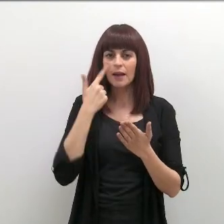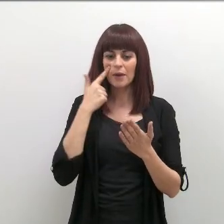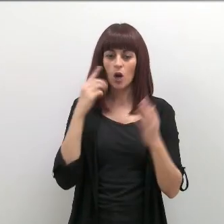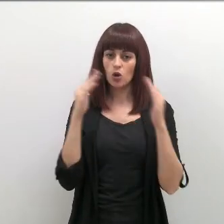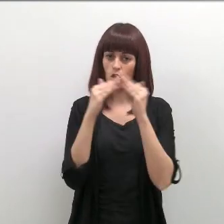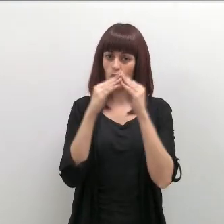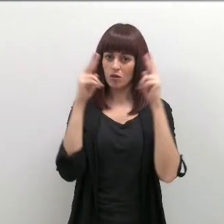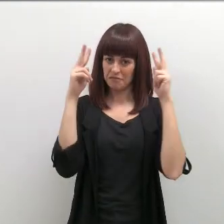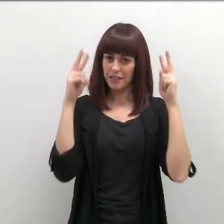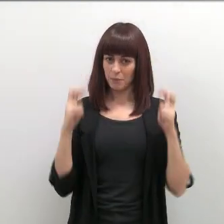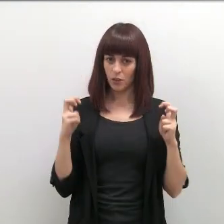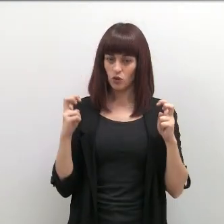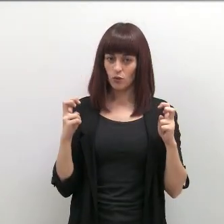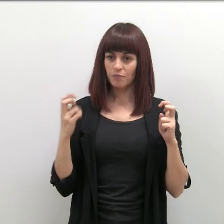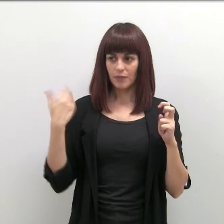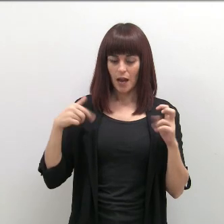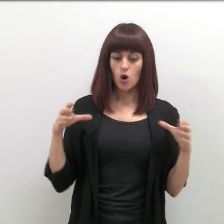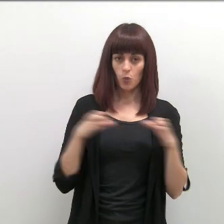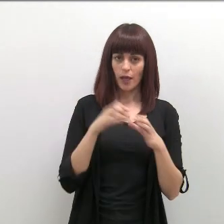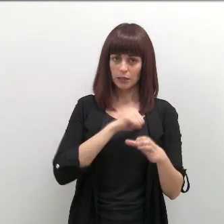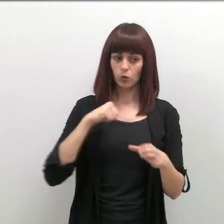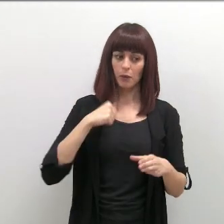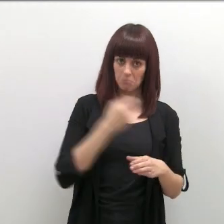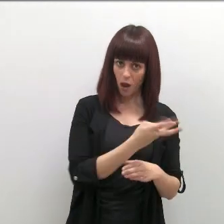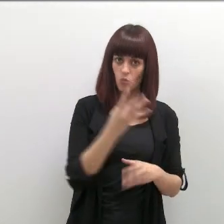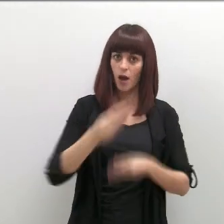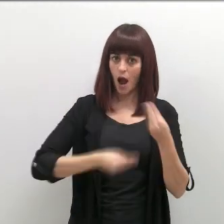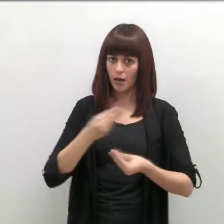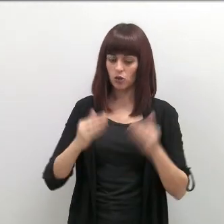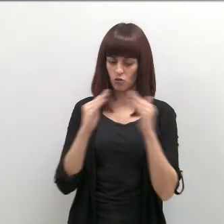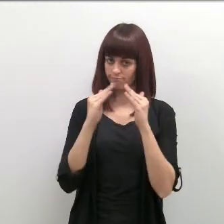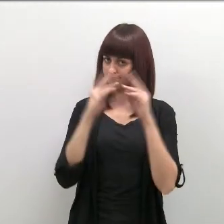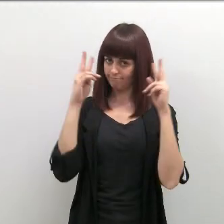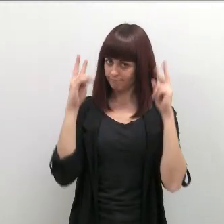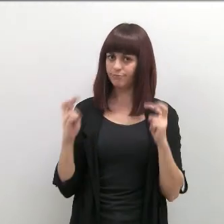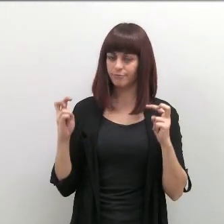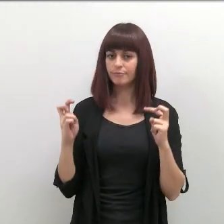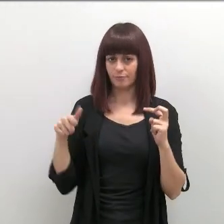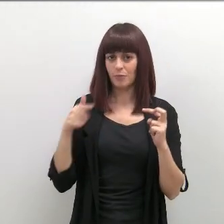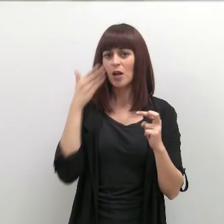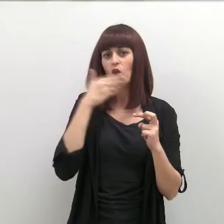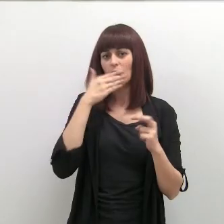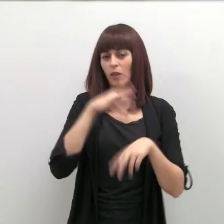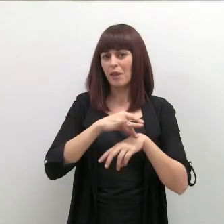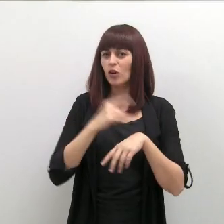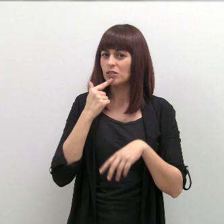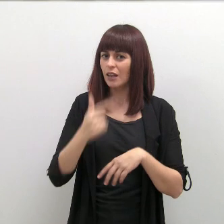confinamiento domiciliario que han hecho ya varias comunidades autónomas y que desde aquí ha formulado el Colegio de Médicos.